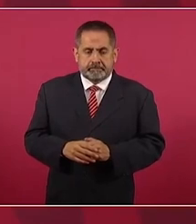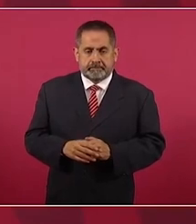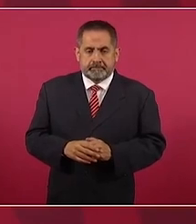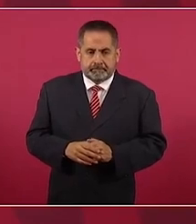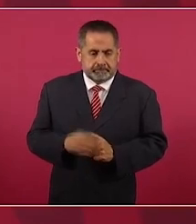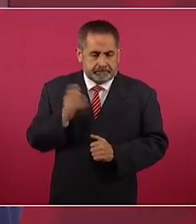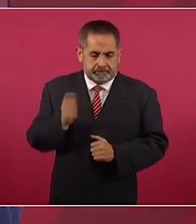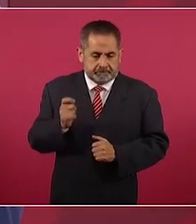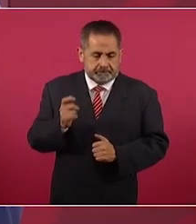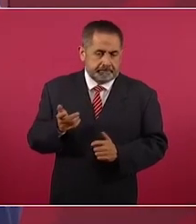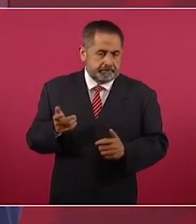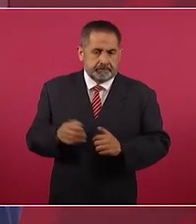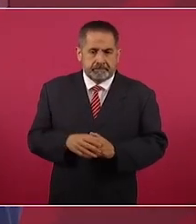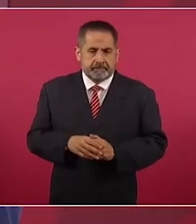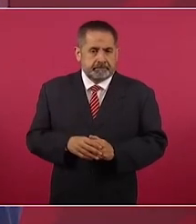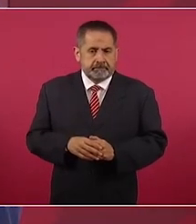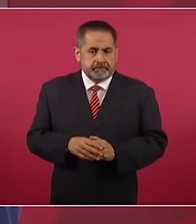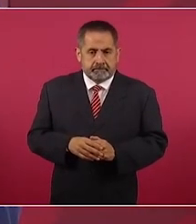estamos